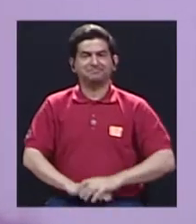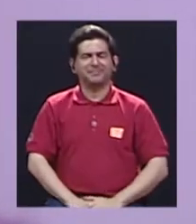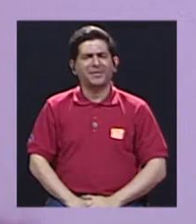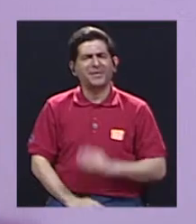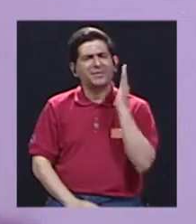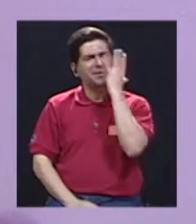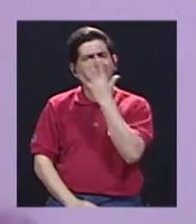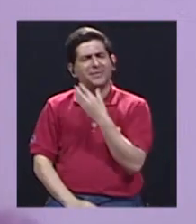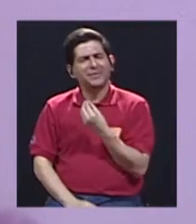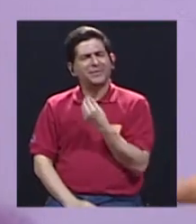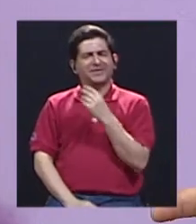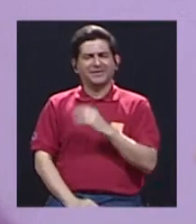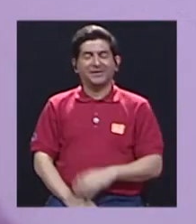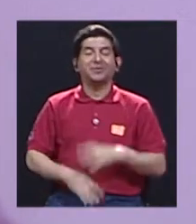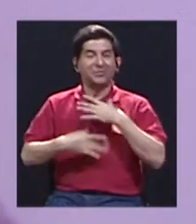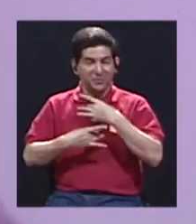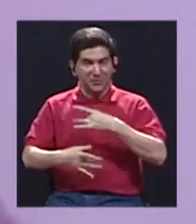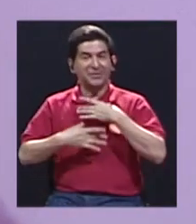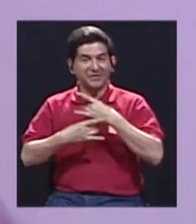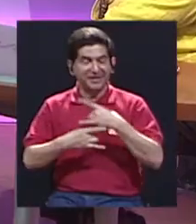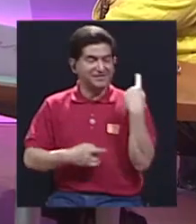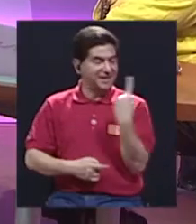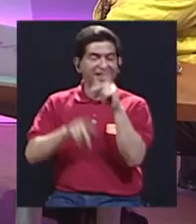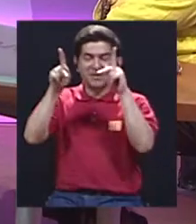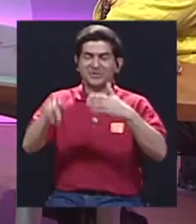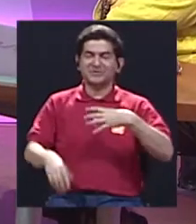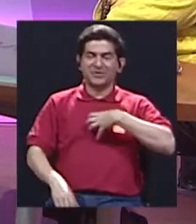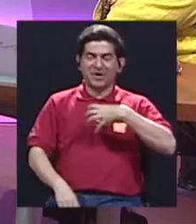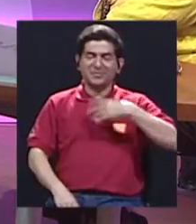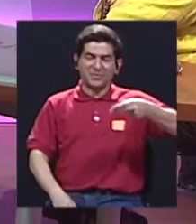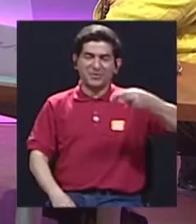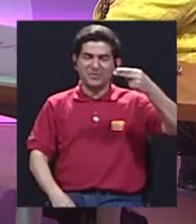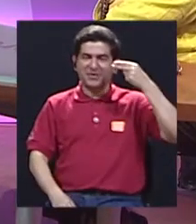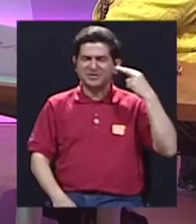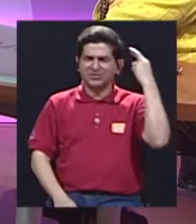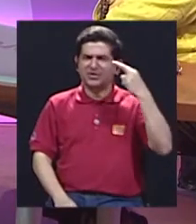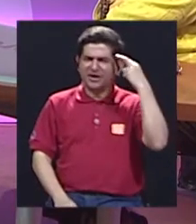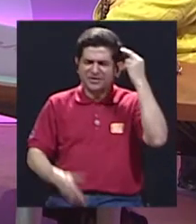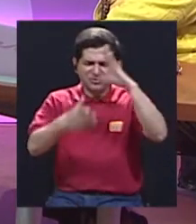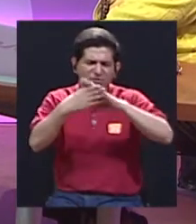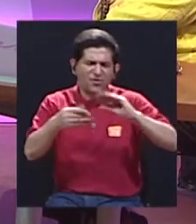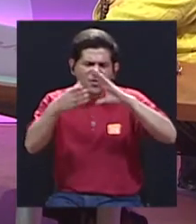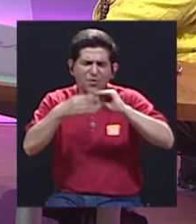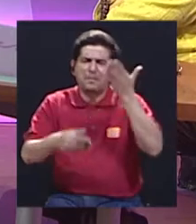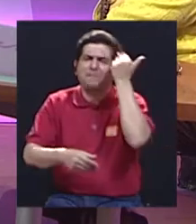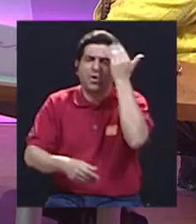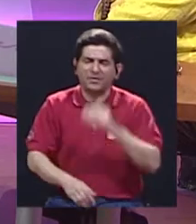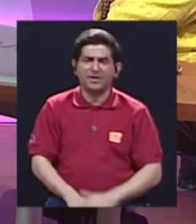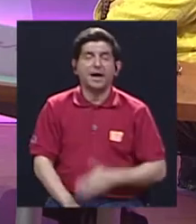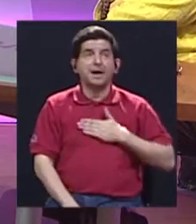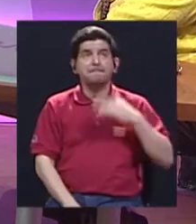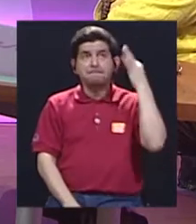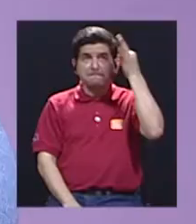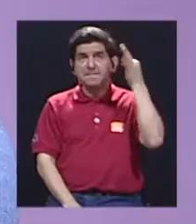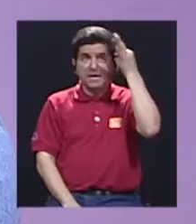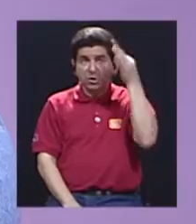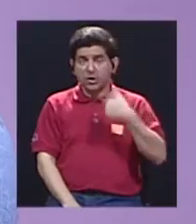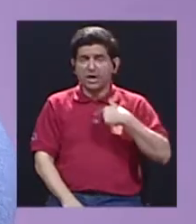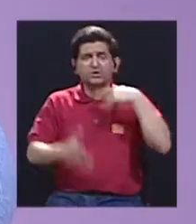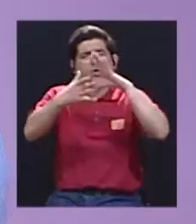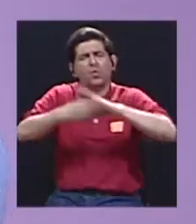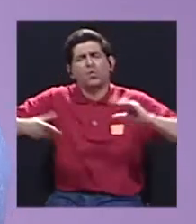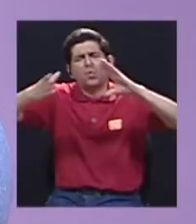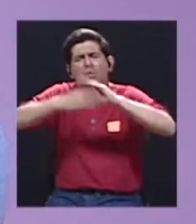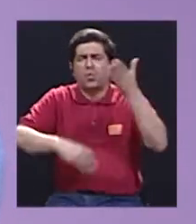y este bonito muy interesante cada uno tiene su historia su cuento de por qué comenzó a contar cuentos mi teoría porque comencé a contar yo